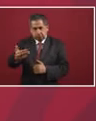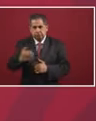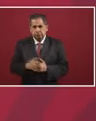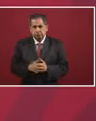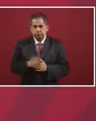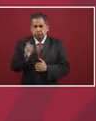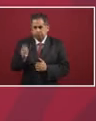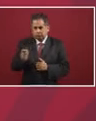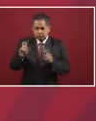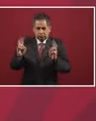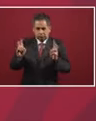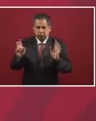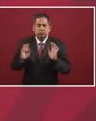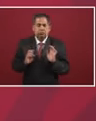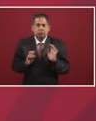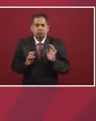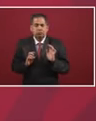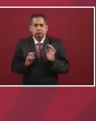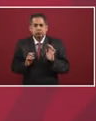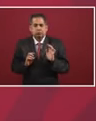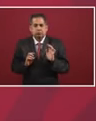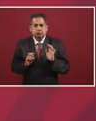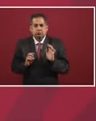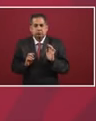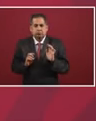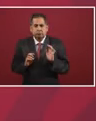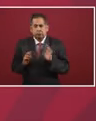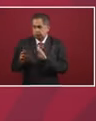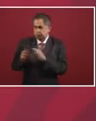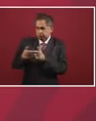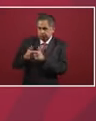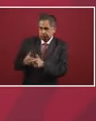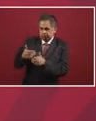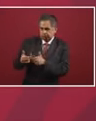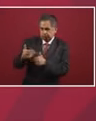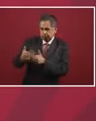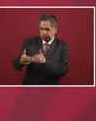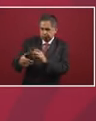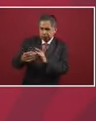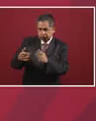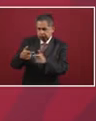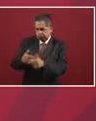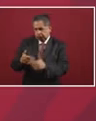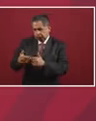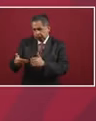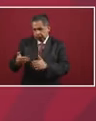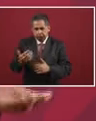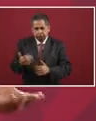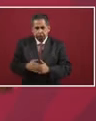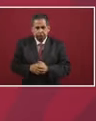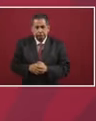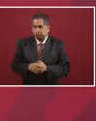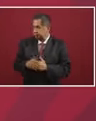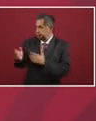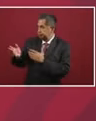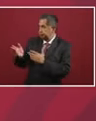Es un tema que amerita un seguimiento, una atención y como aquí